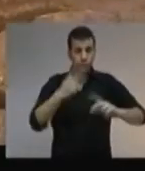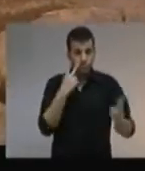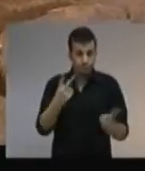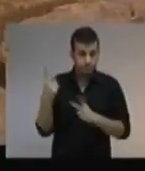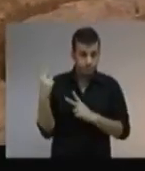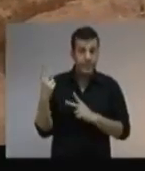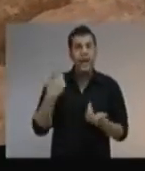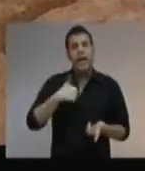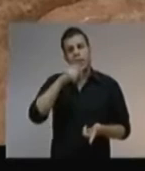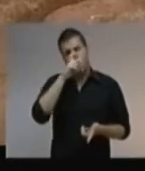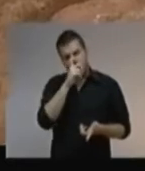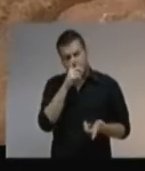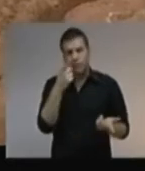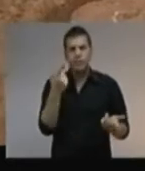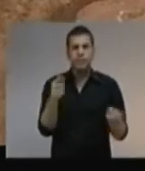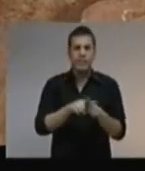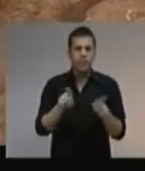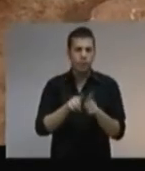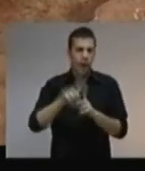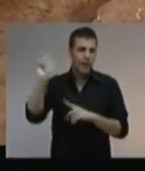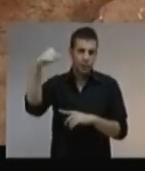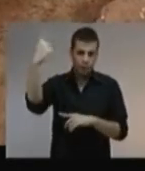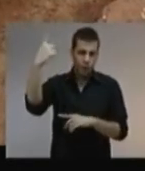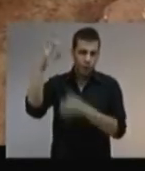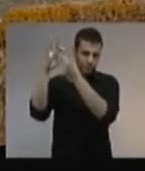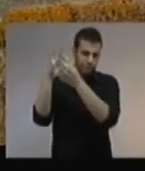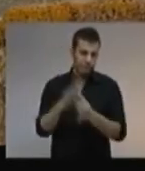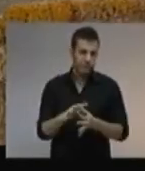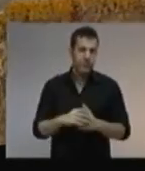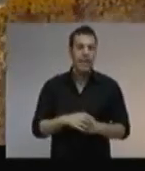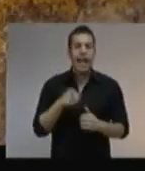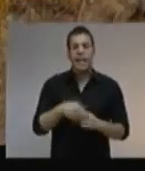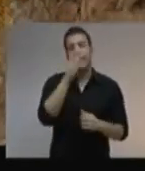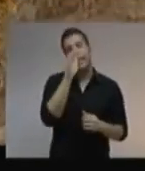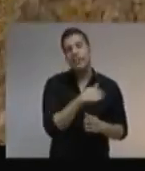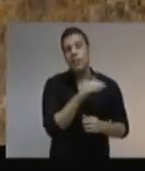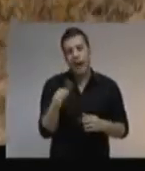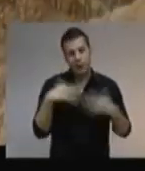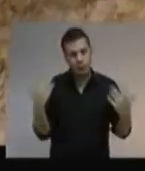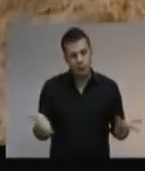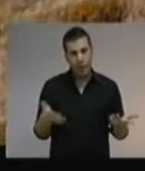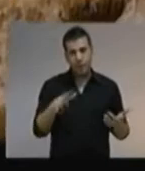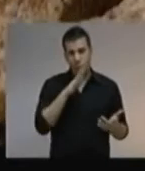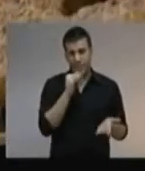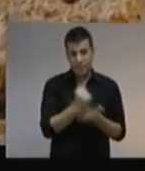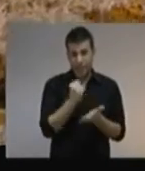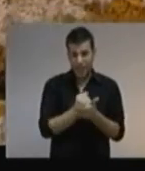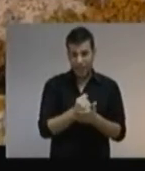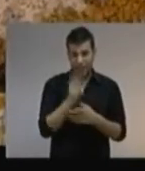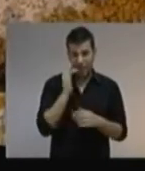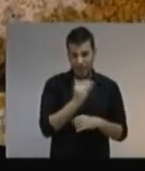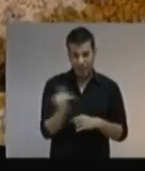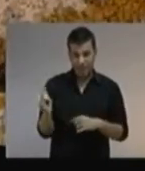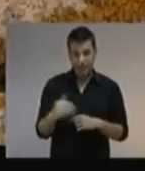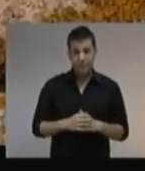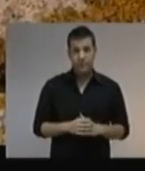circular, recordando la misma forma del astro rey, del sol. ¿Qué ritual se llevaba a cabo en este sitio, donde todavía podemos ver algunas de las